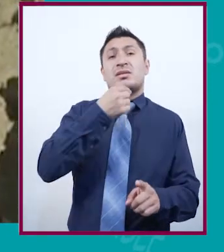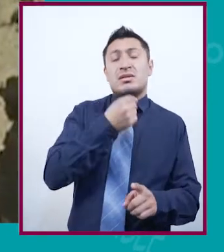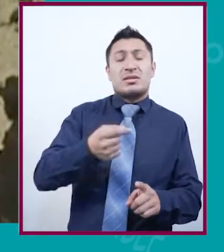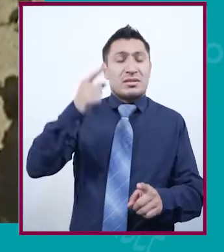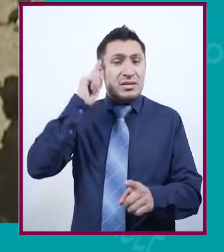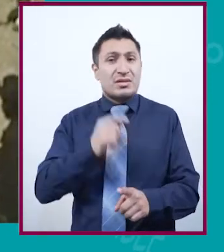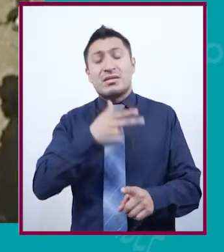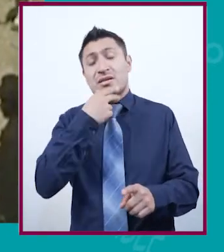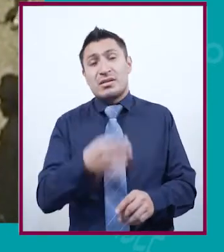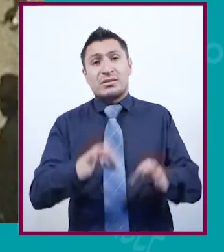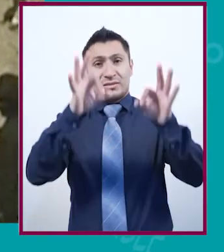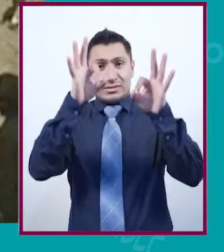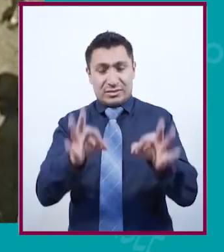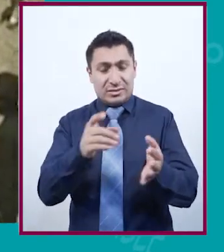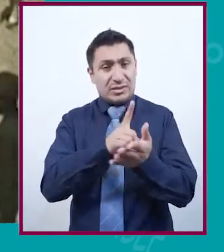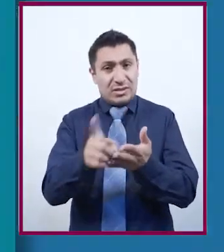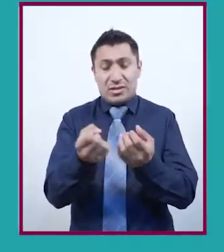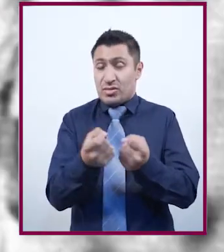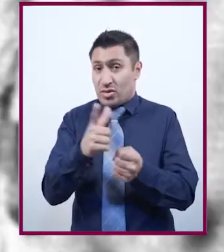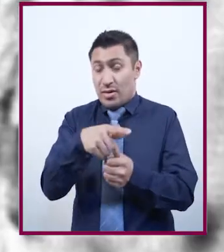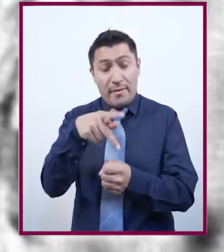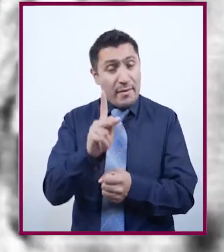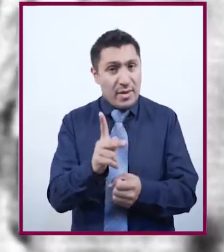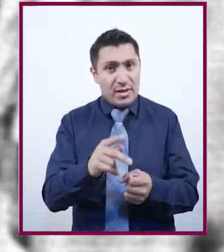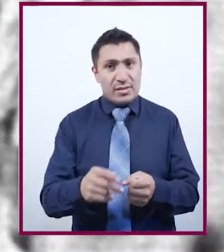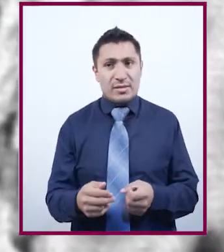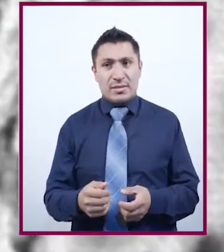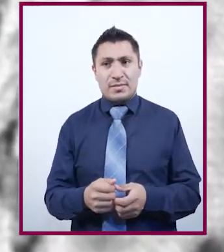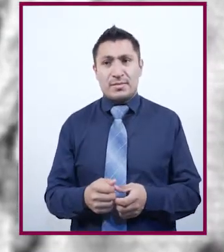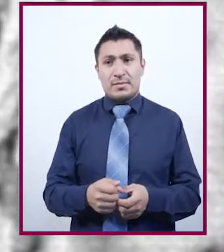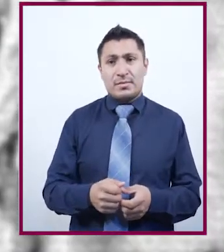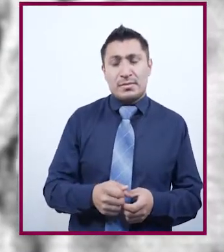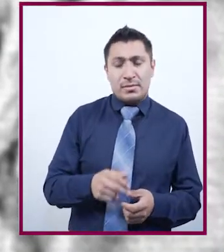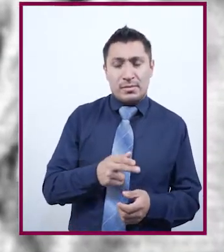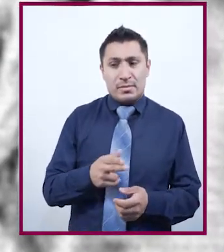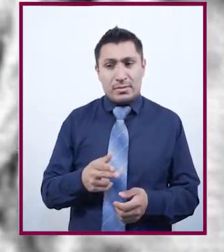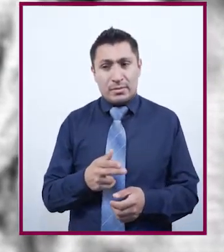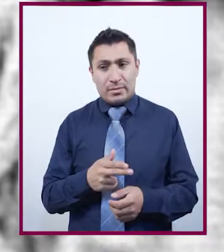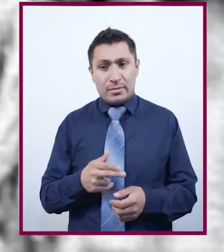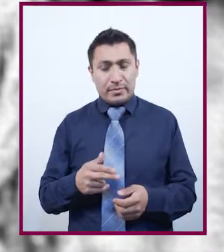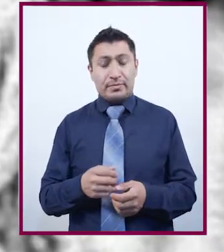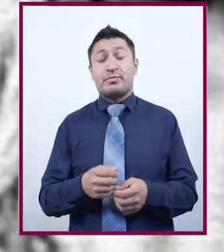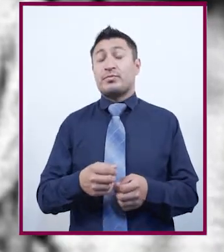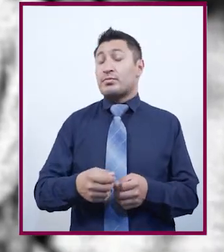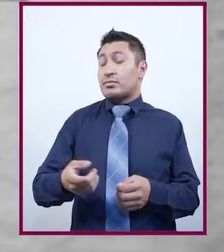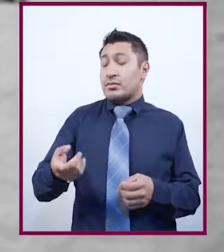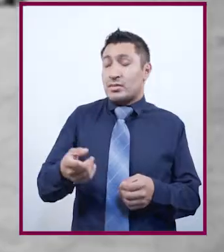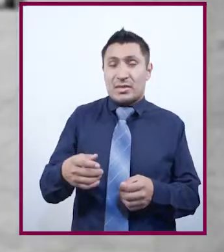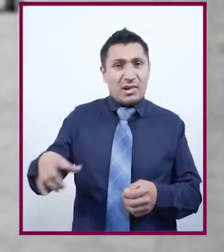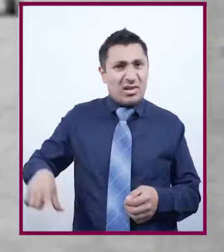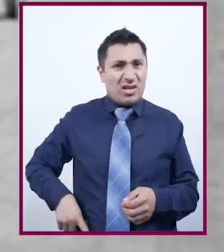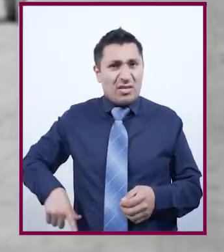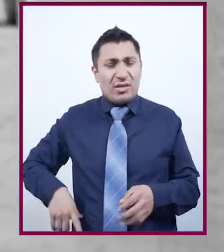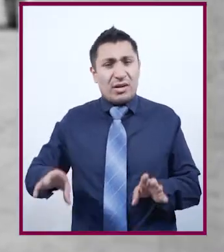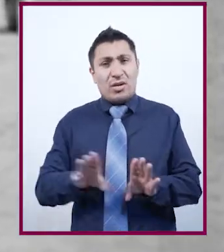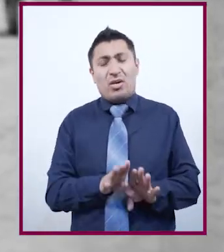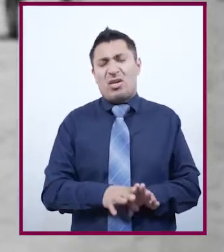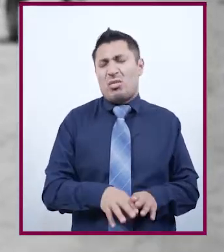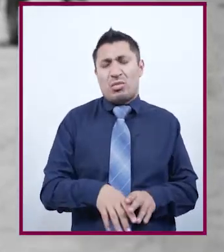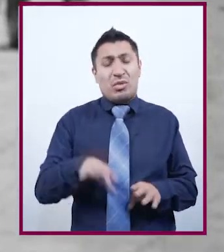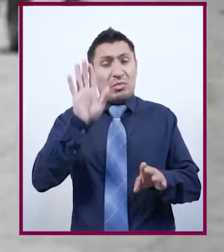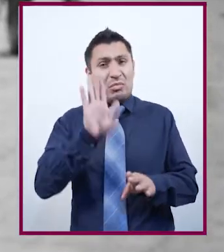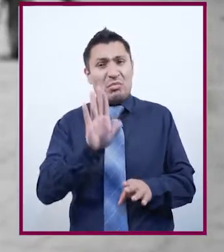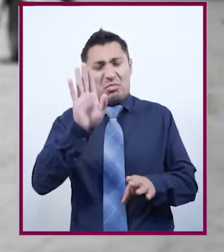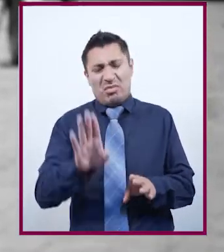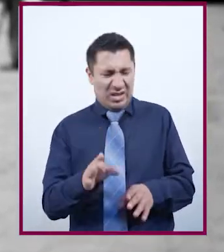cuestión de caridad a ser un derecho social. Sin embargo, en la práctica diaria, el Estado mostraba una postura poco